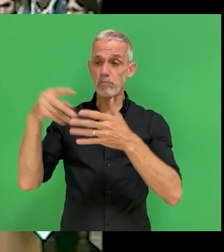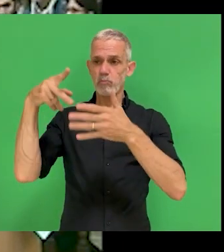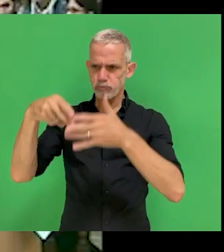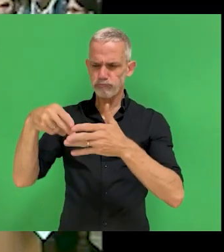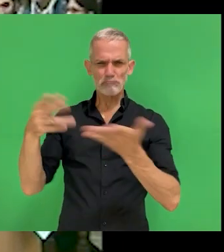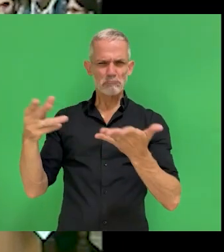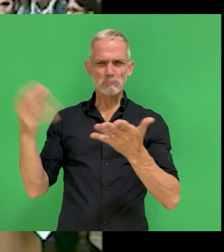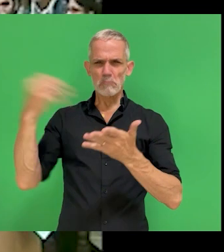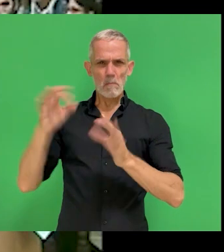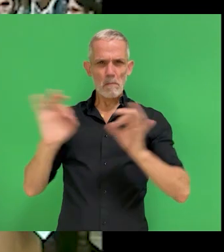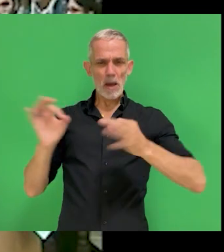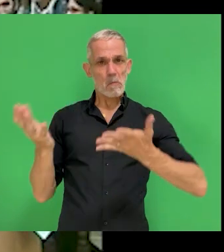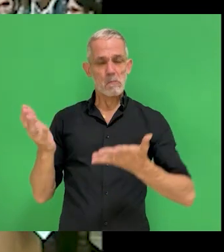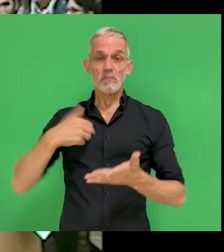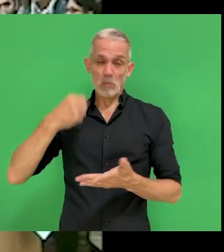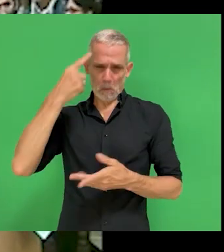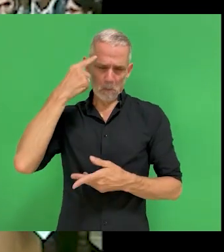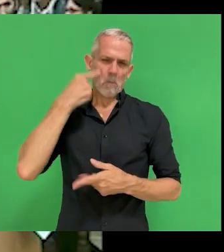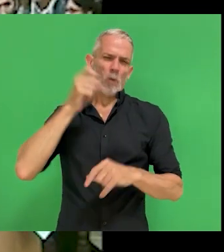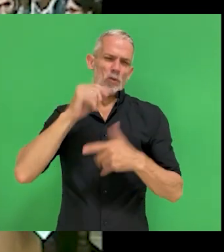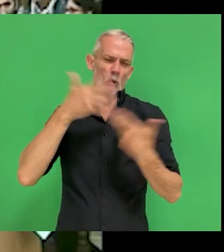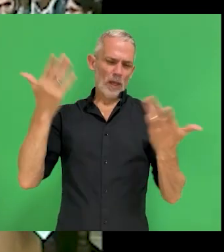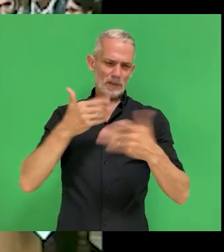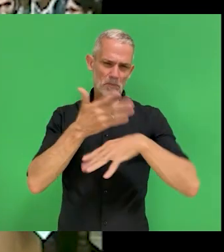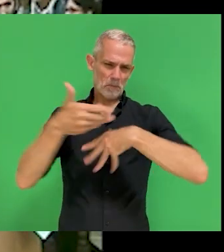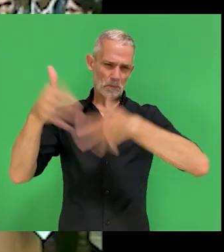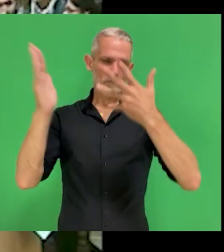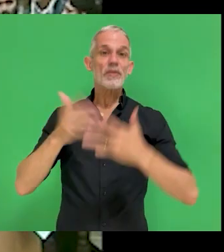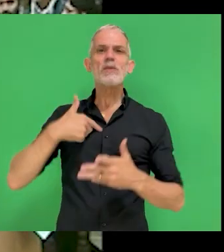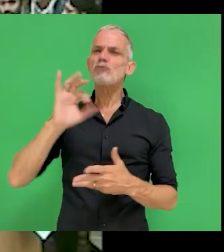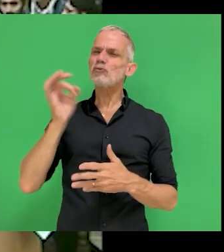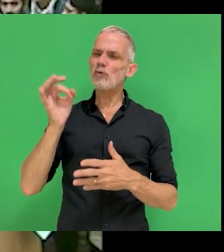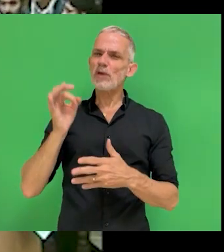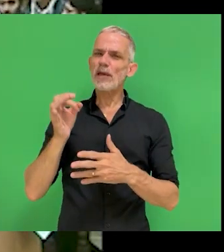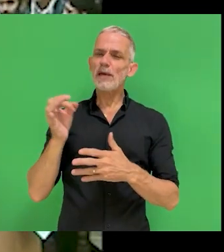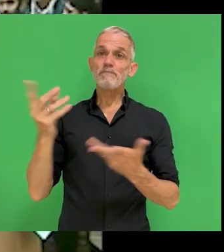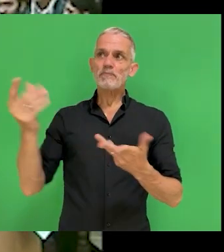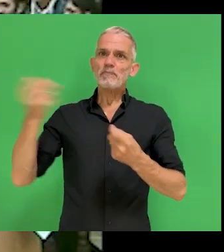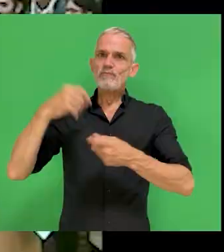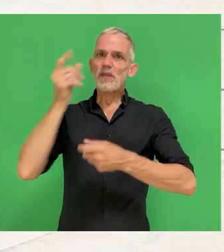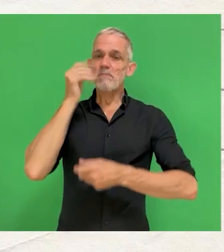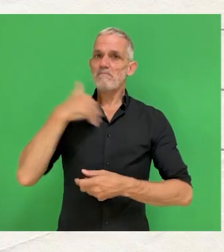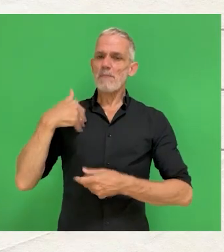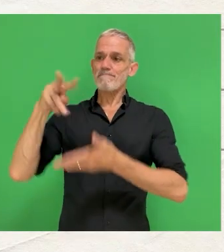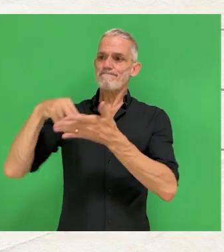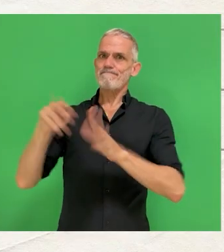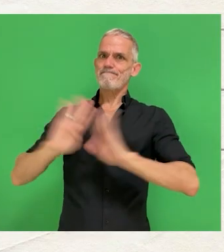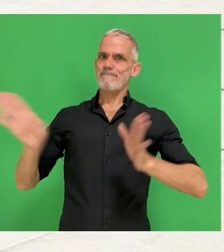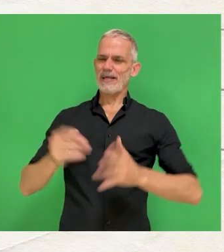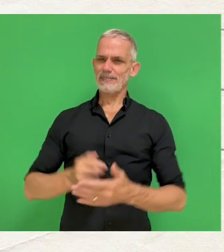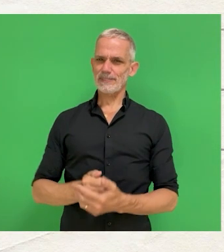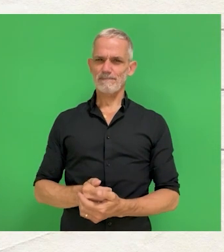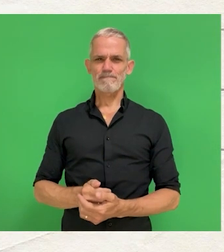lecturas. Yo no registro ese momento, pero sé que no me las leen más. Más